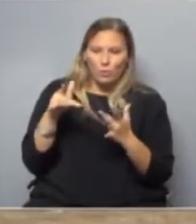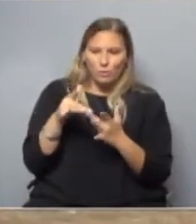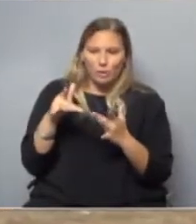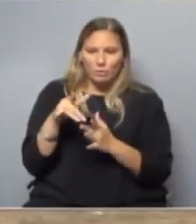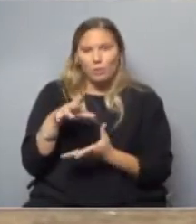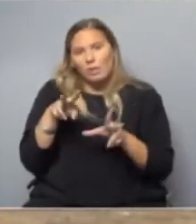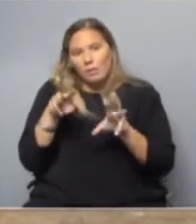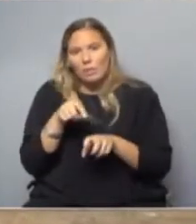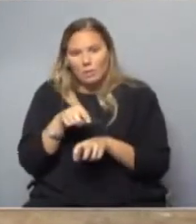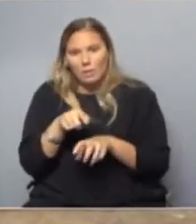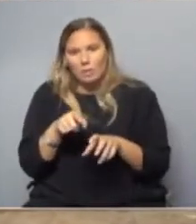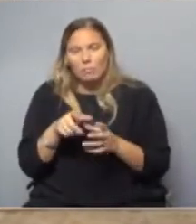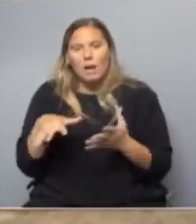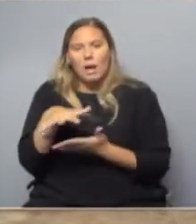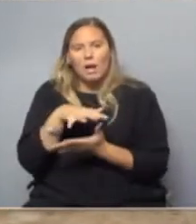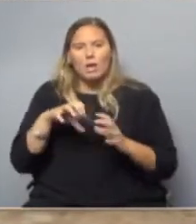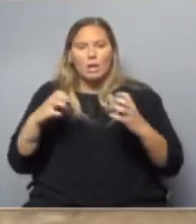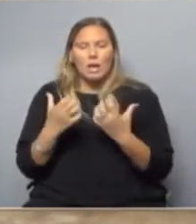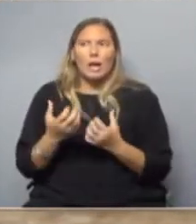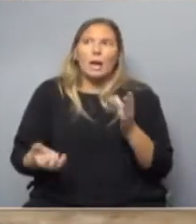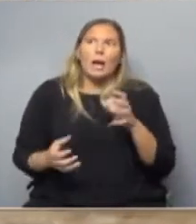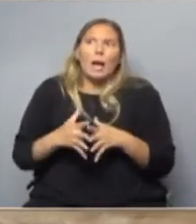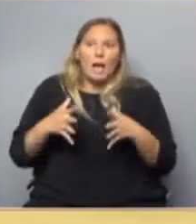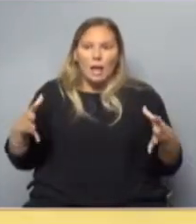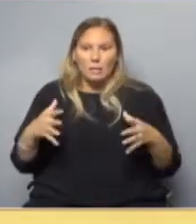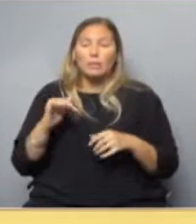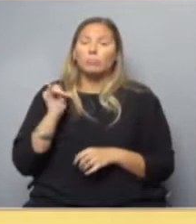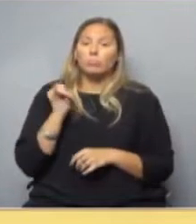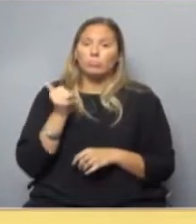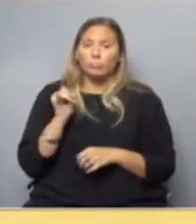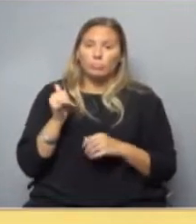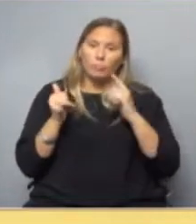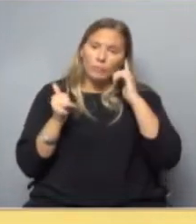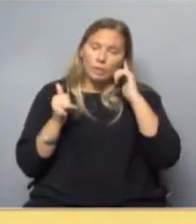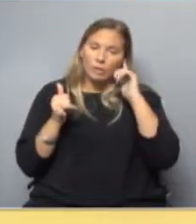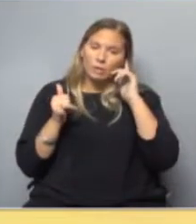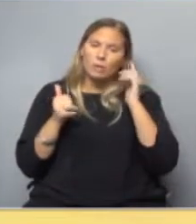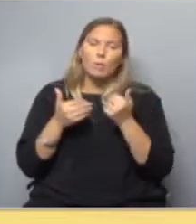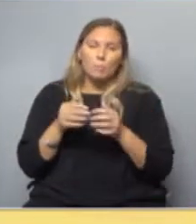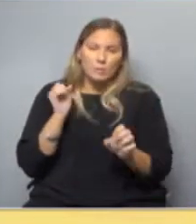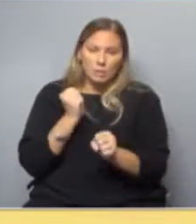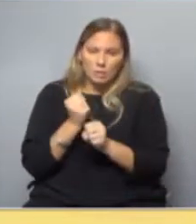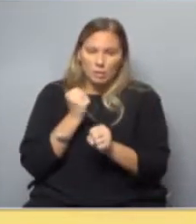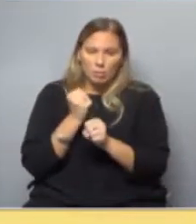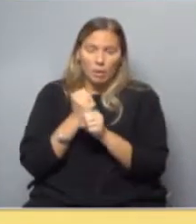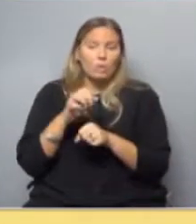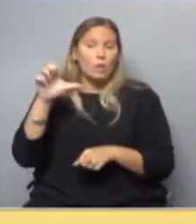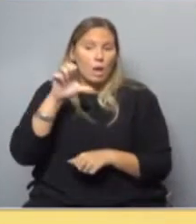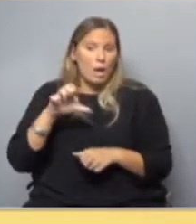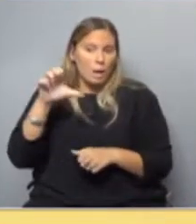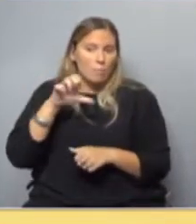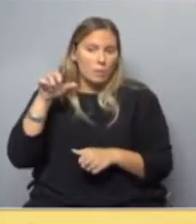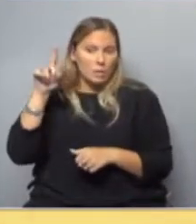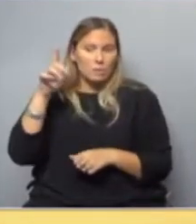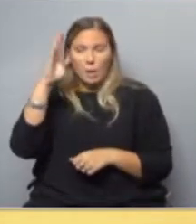este tema de los grandes coliseos de esta época. Sí, comencé trabajando en esta empresa